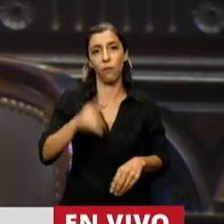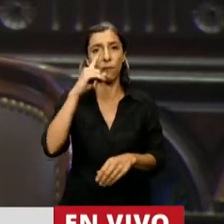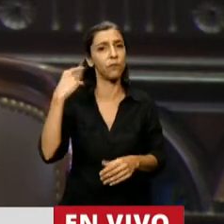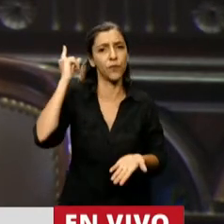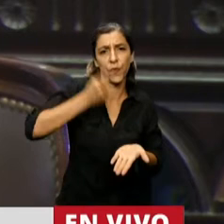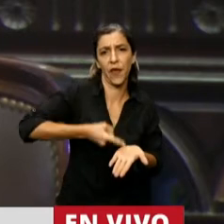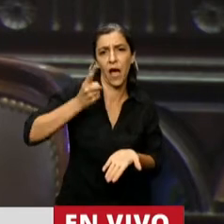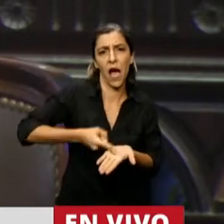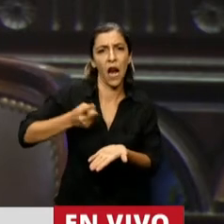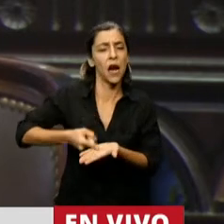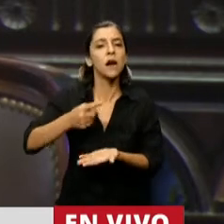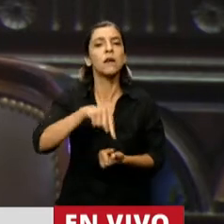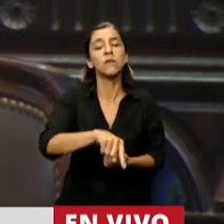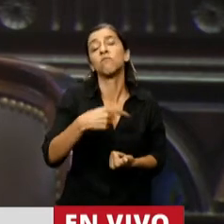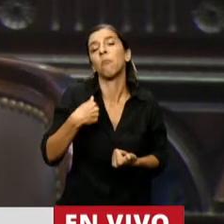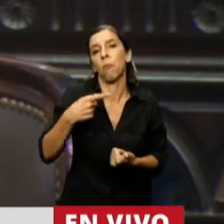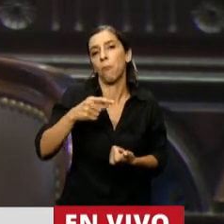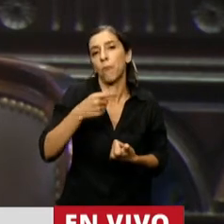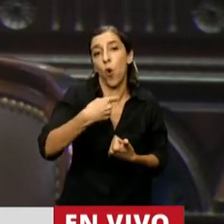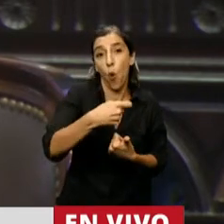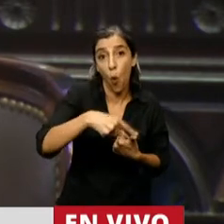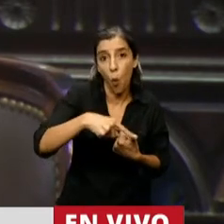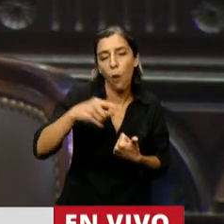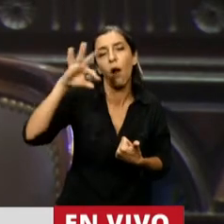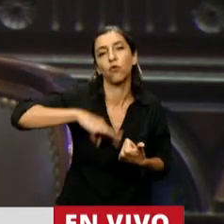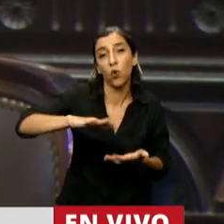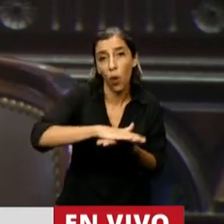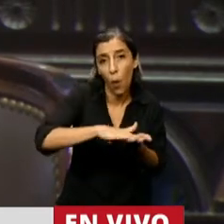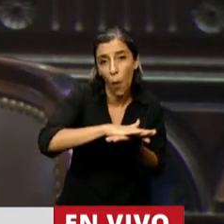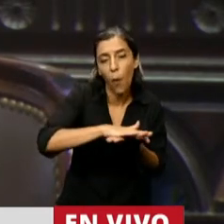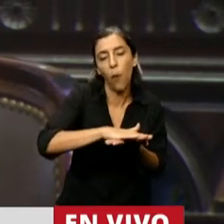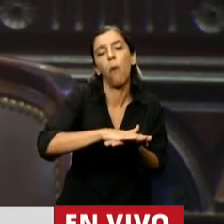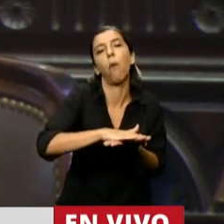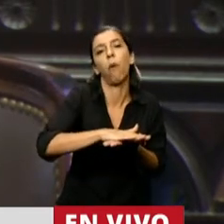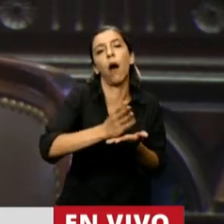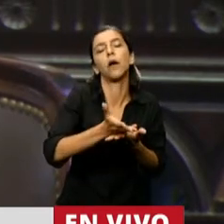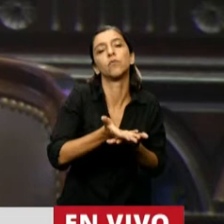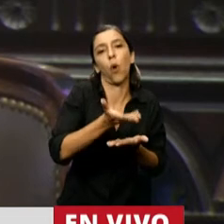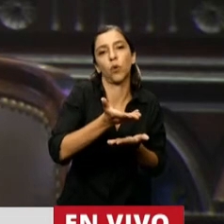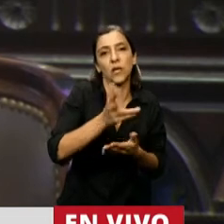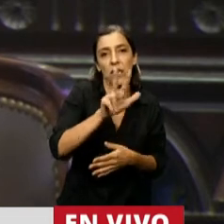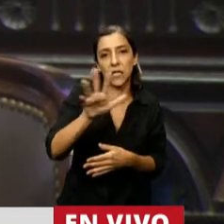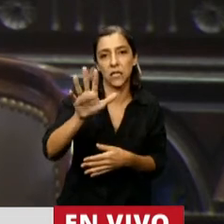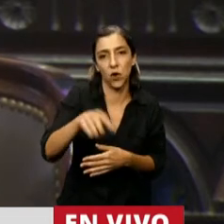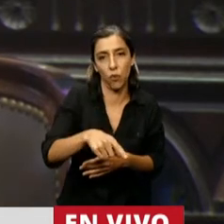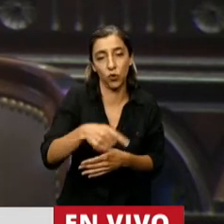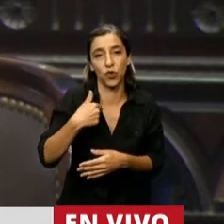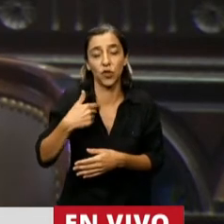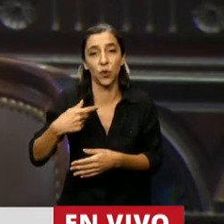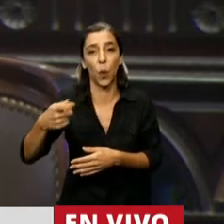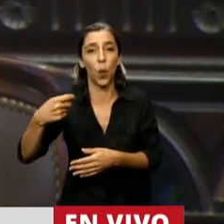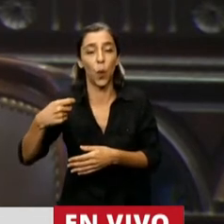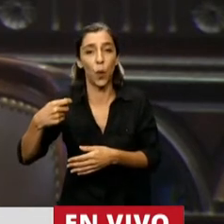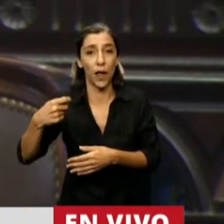presidente hicieron que los jubilados de la mínima tuvieran un 35% de aumento y los de la máxima